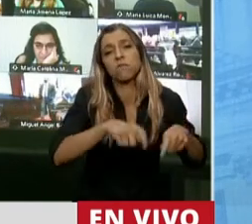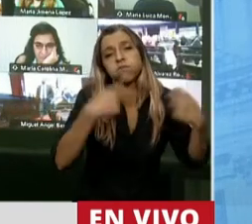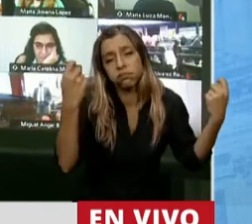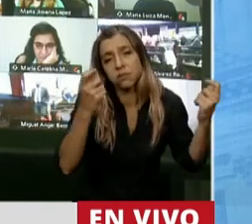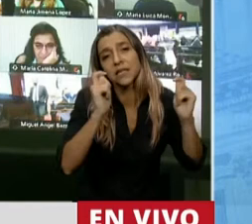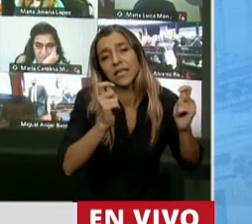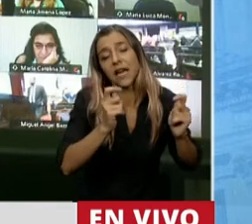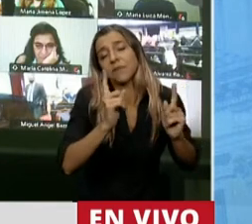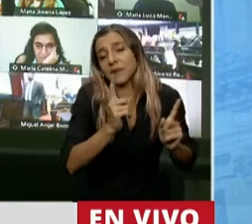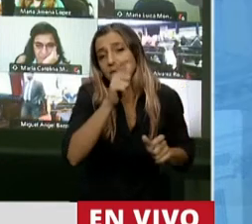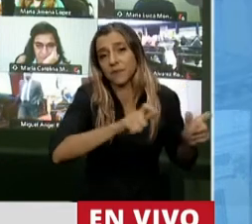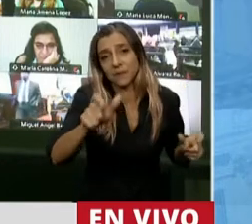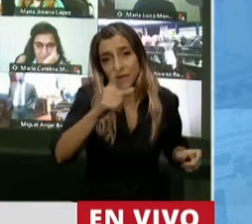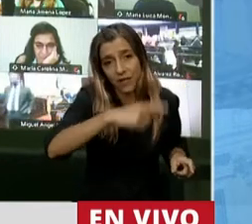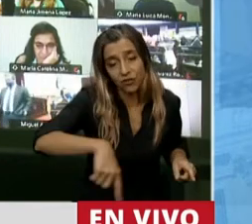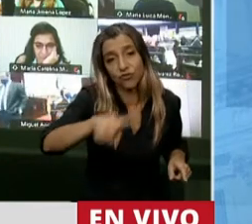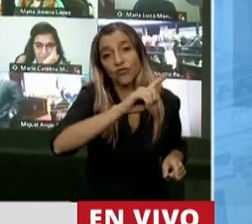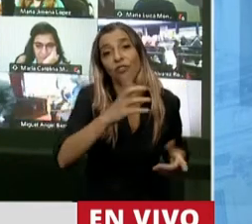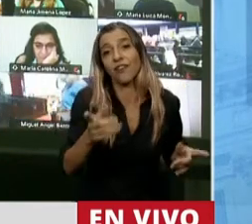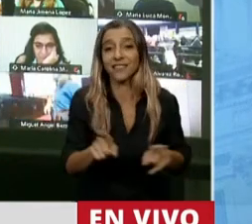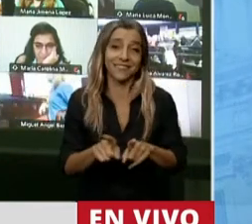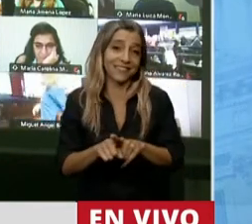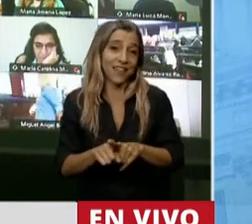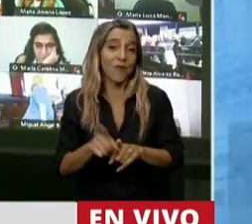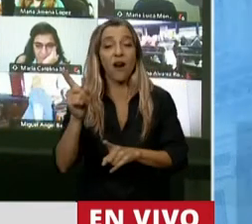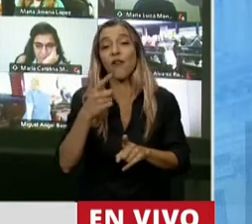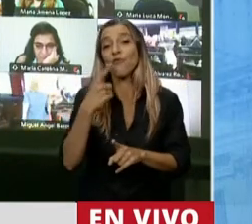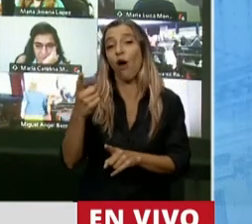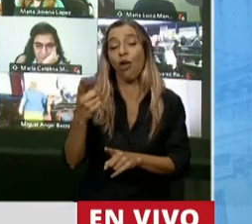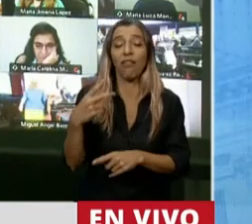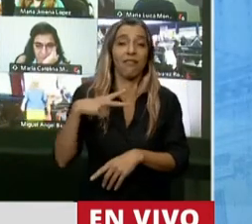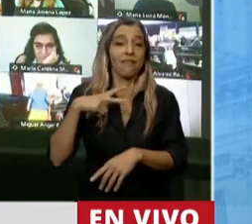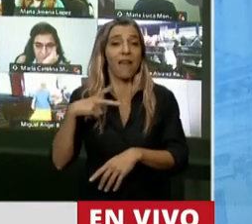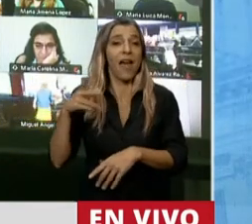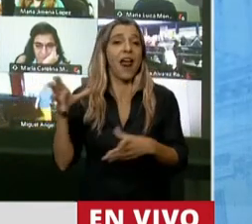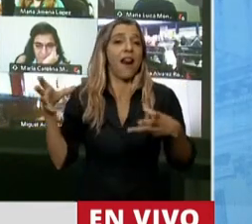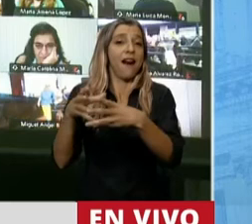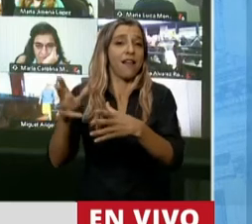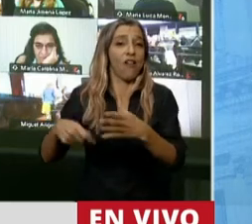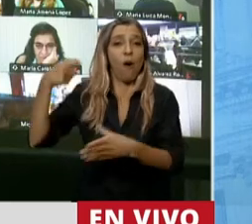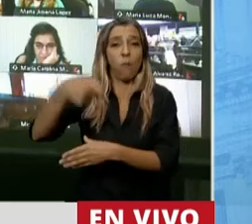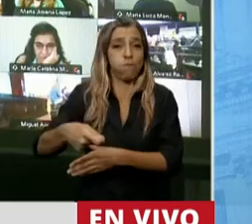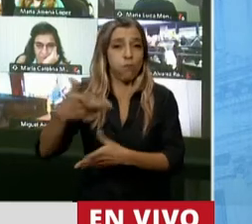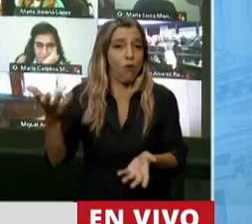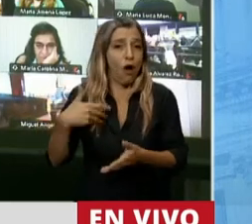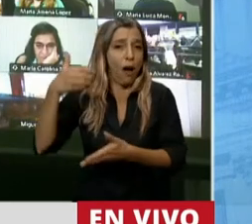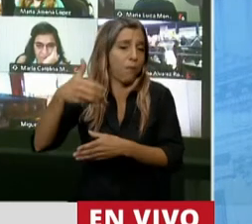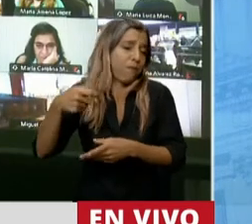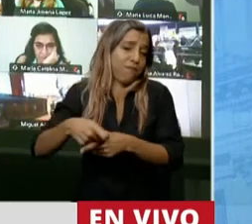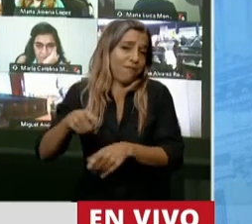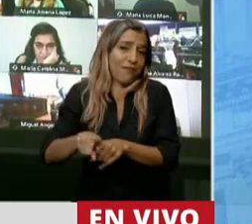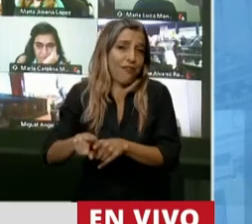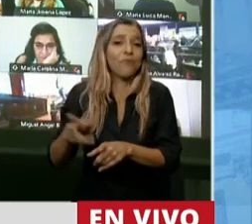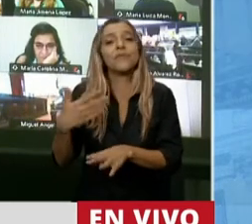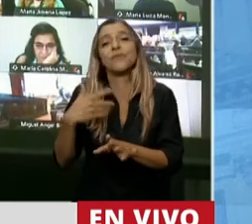los que más van a tener que aportar de sus grandes riquezas son hombres, y la riqueza está absolutamente masculinizada,